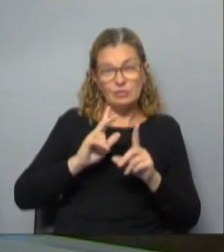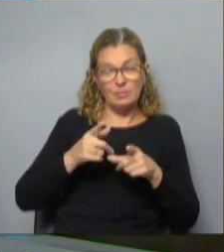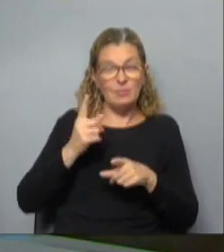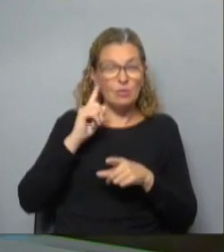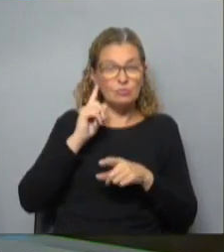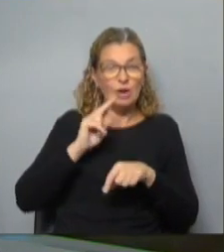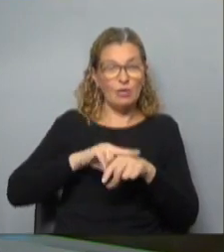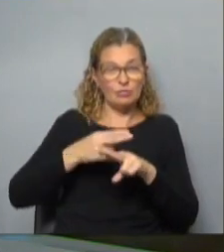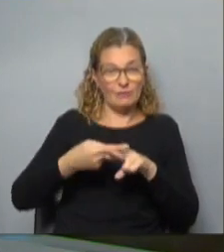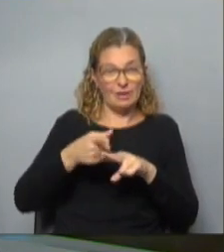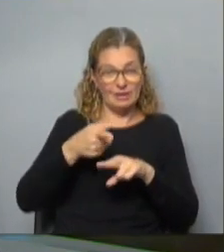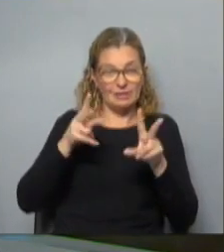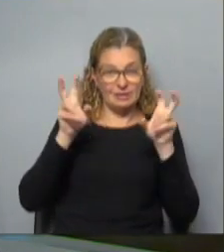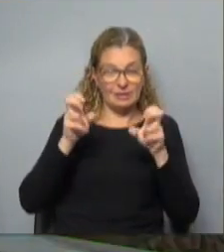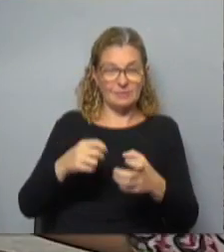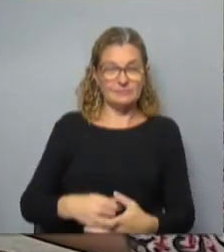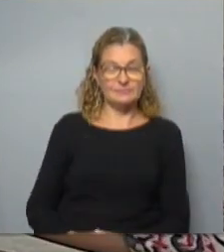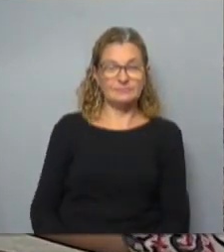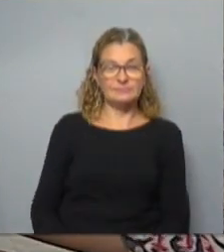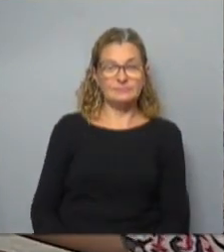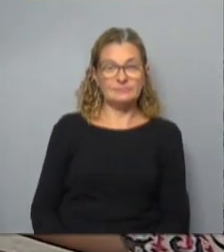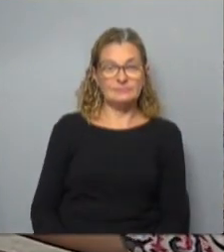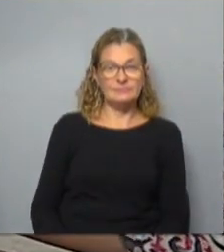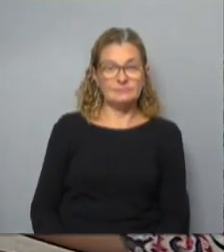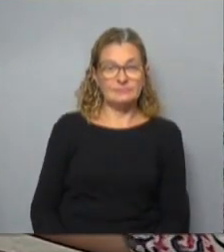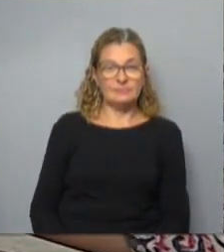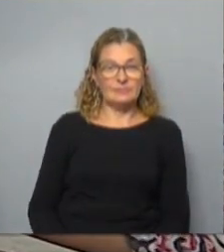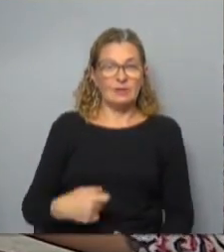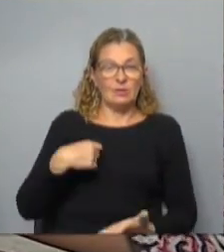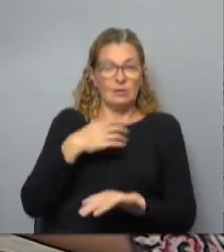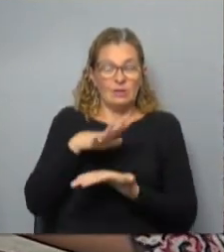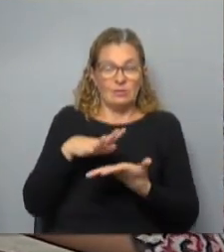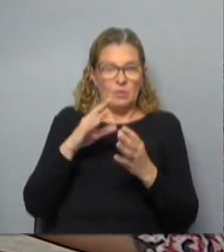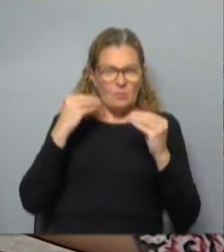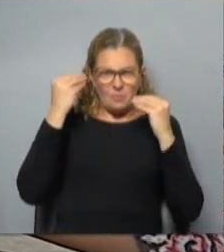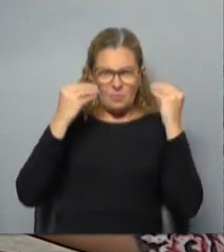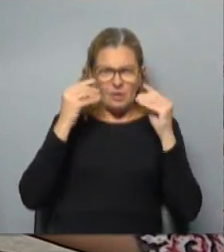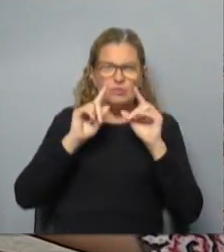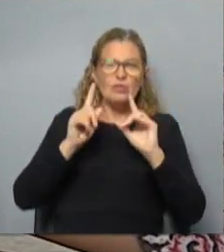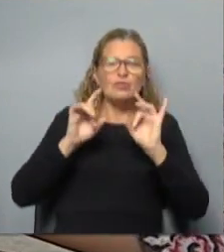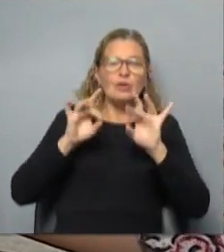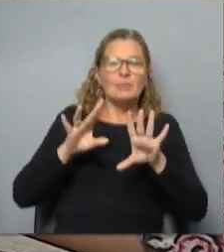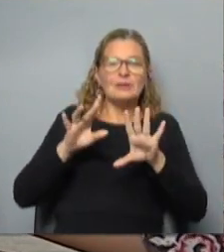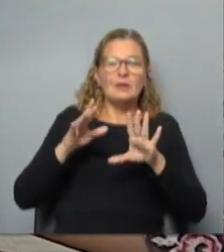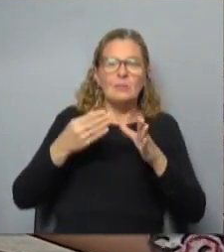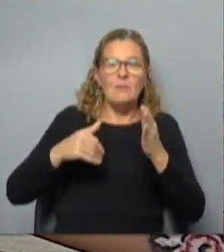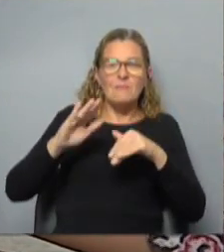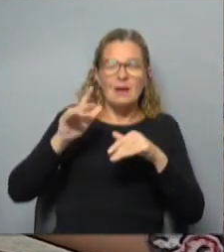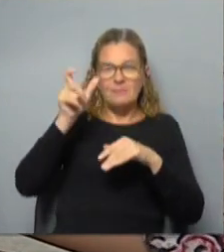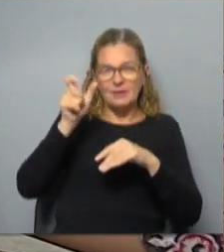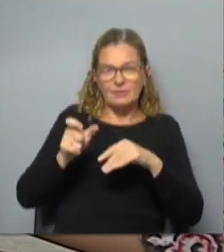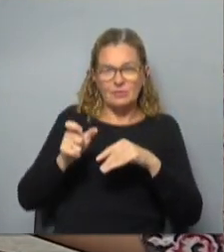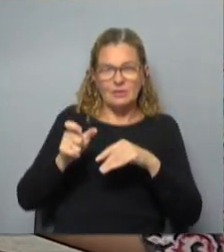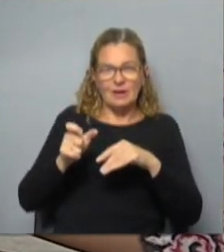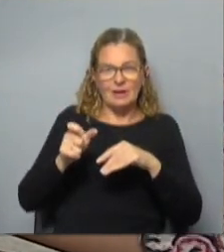nuevo alícia pérez sobre este tema y esto es una situación preocupante no solamente por el aumento por el incremento de personas que